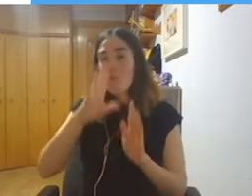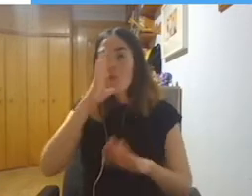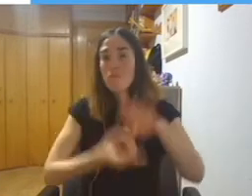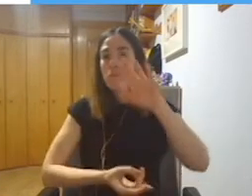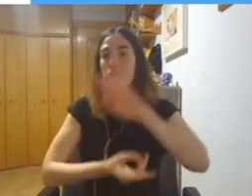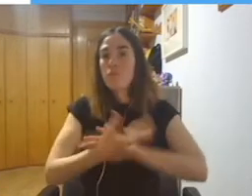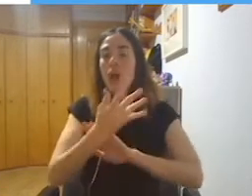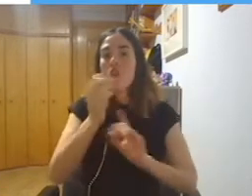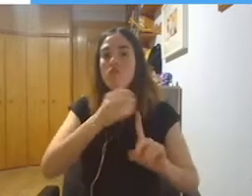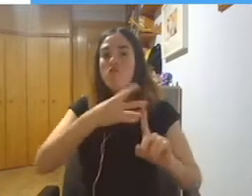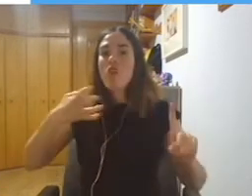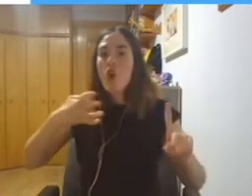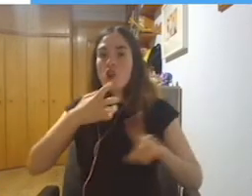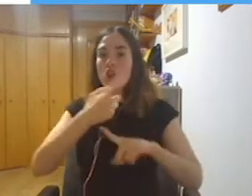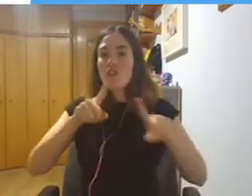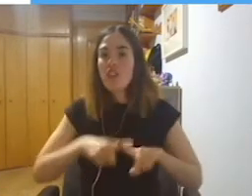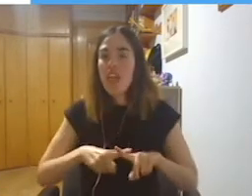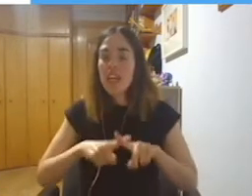foros